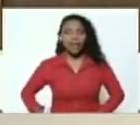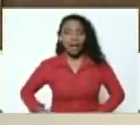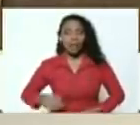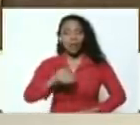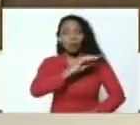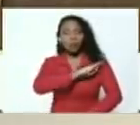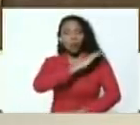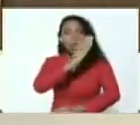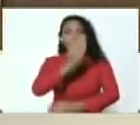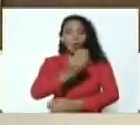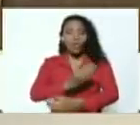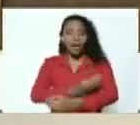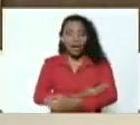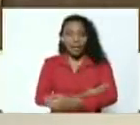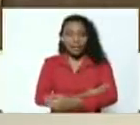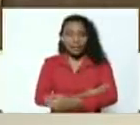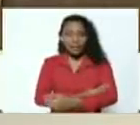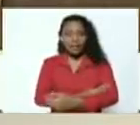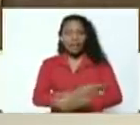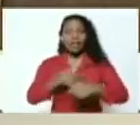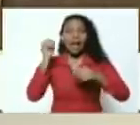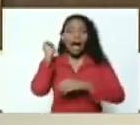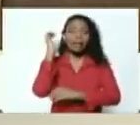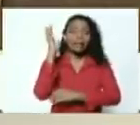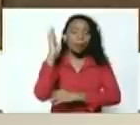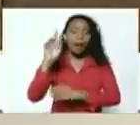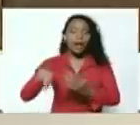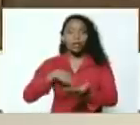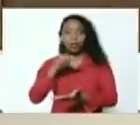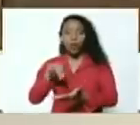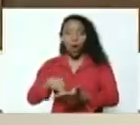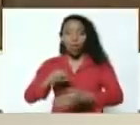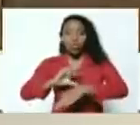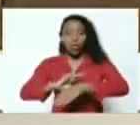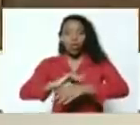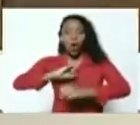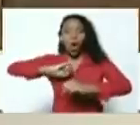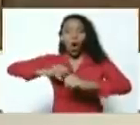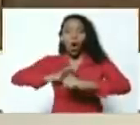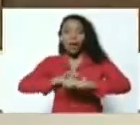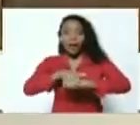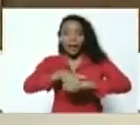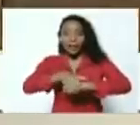poderes de la Asamblea Nacional, doctor Jorge Rodríguez,